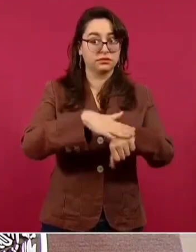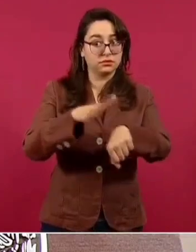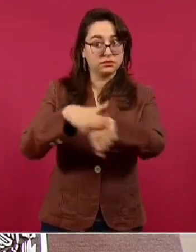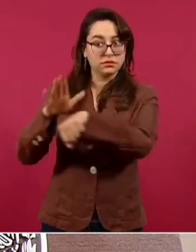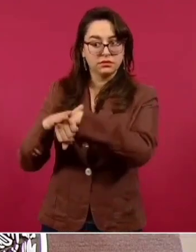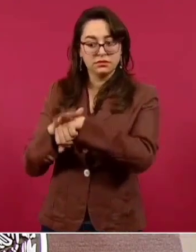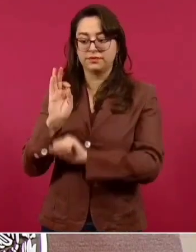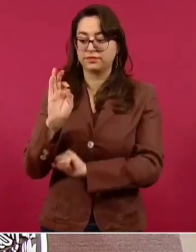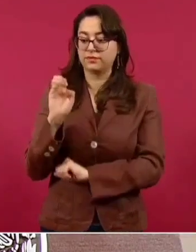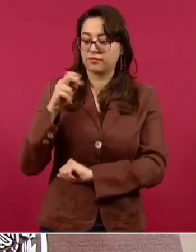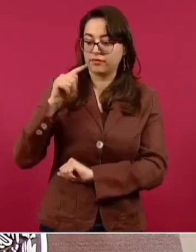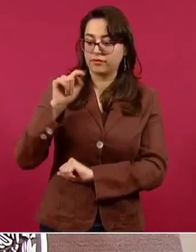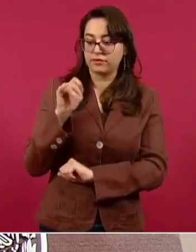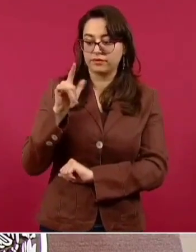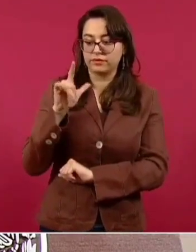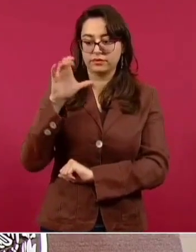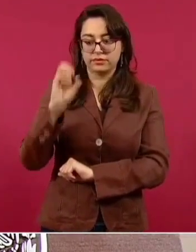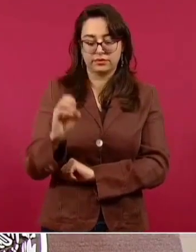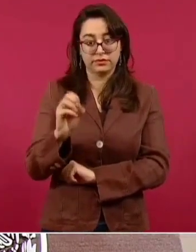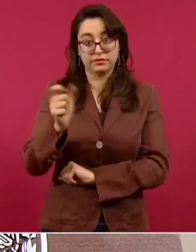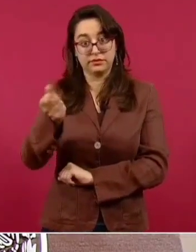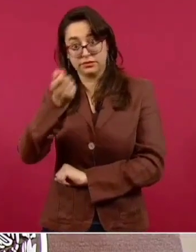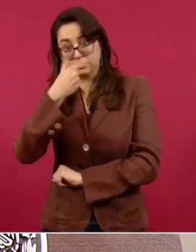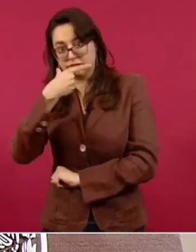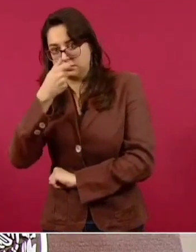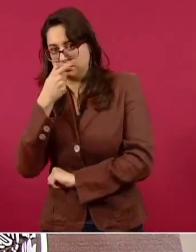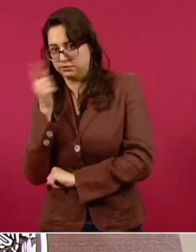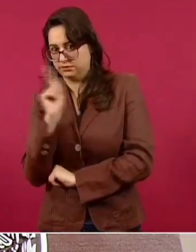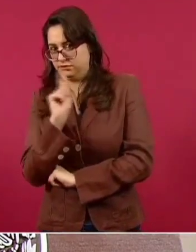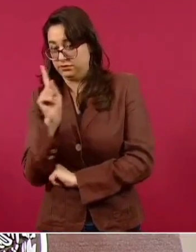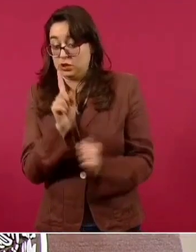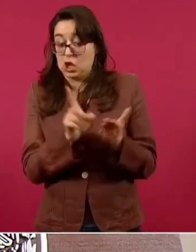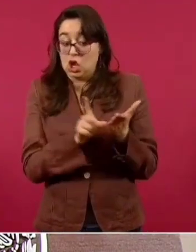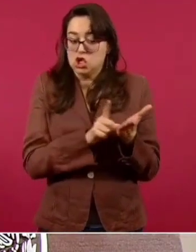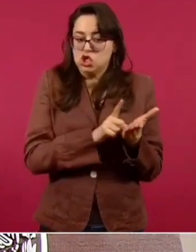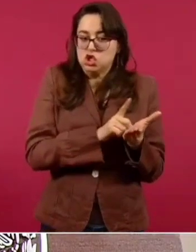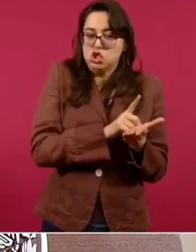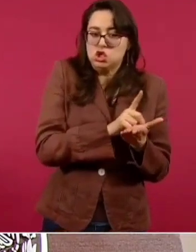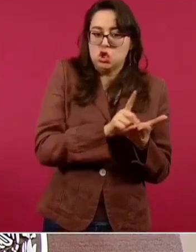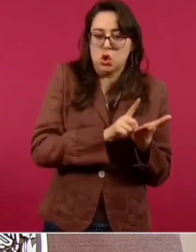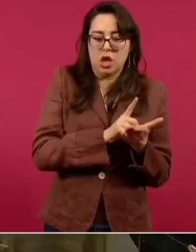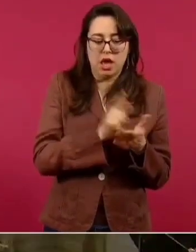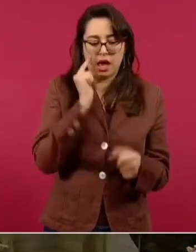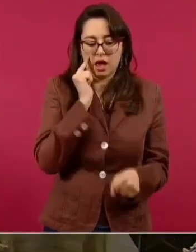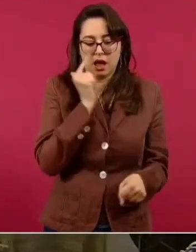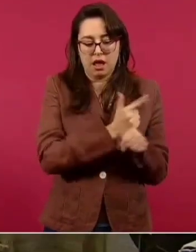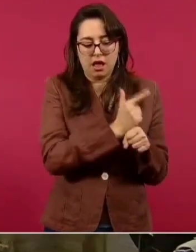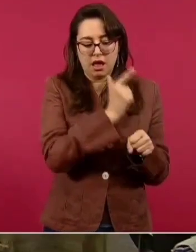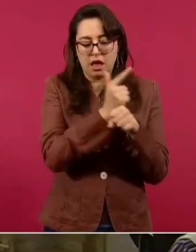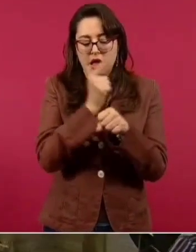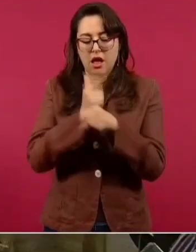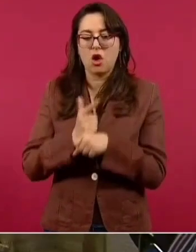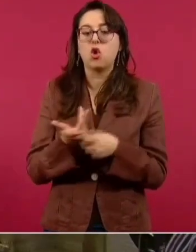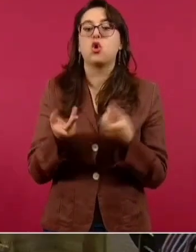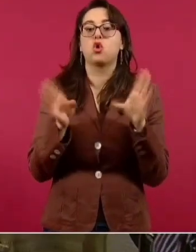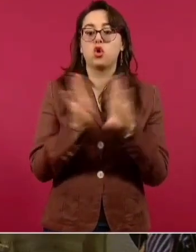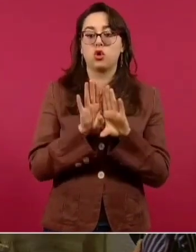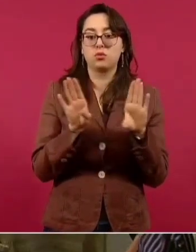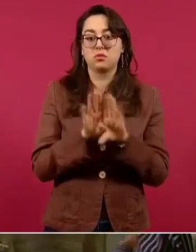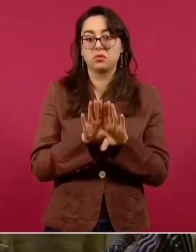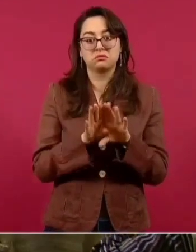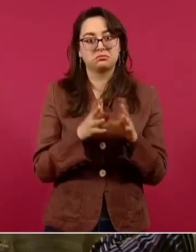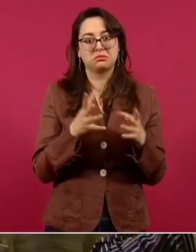El fentanilo de uso ilegal, el que no se usa médicamente, puede venir en múltiples presentaciones y en la calle,